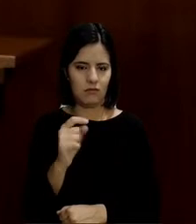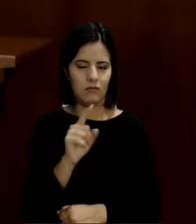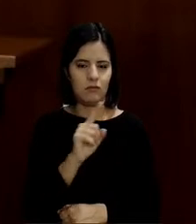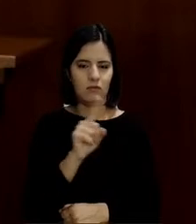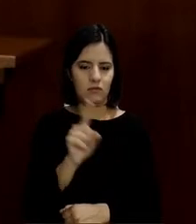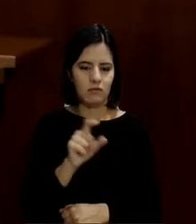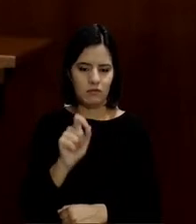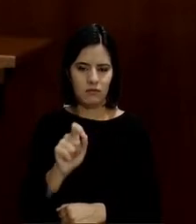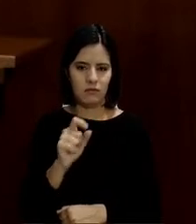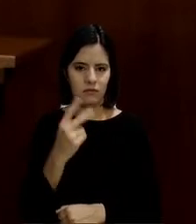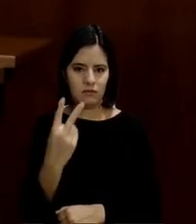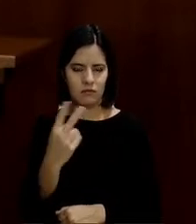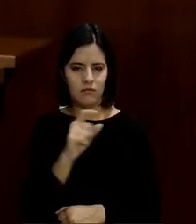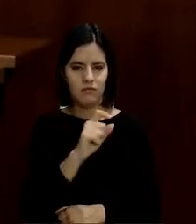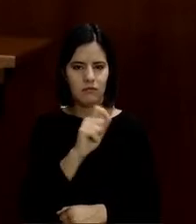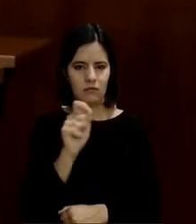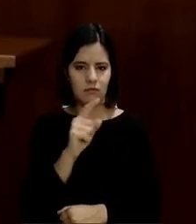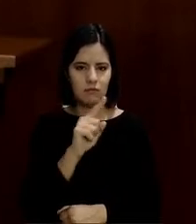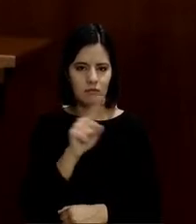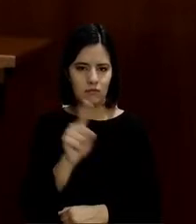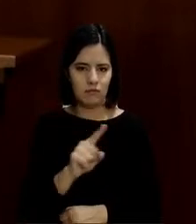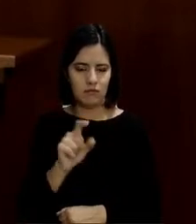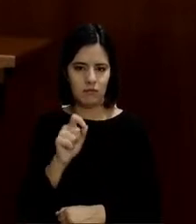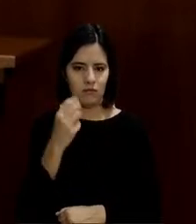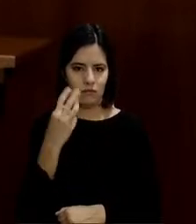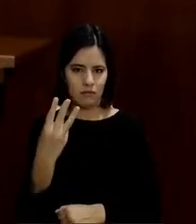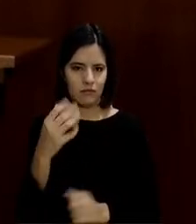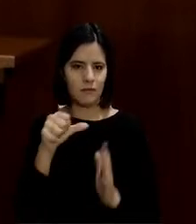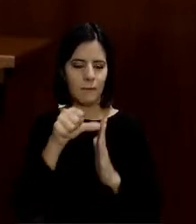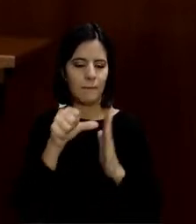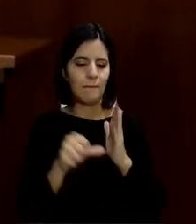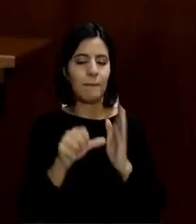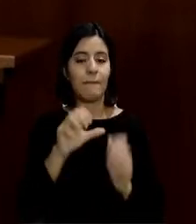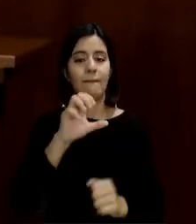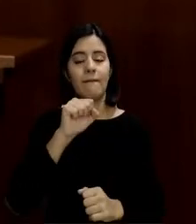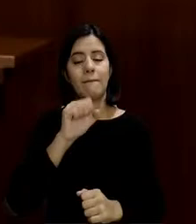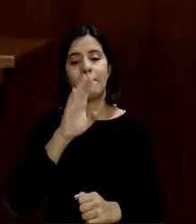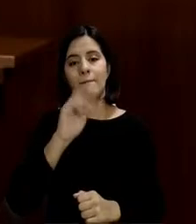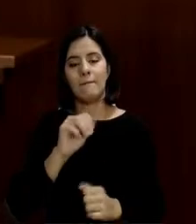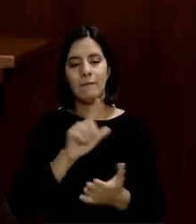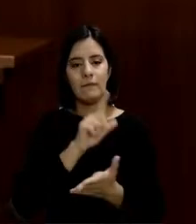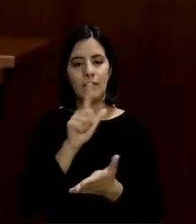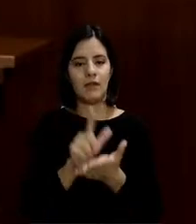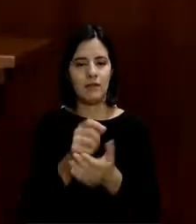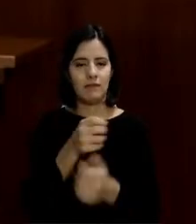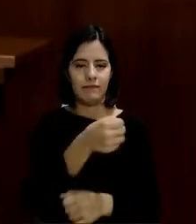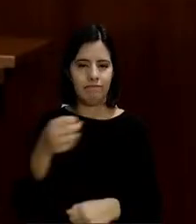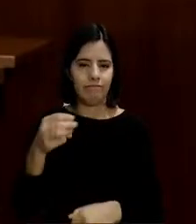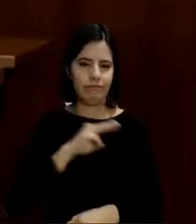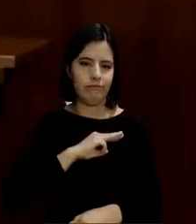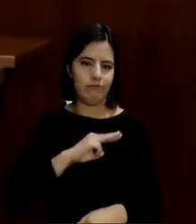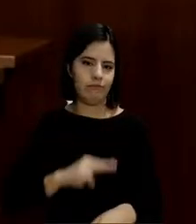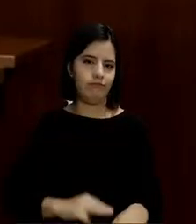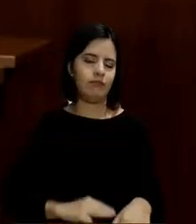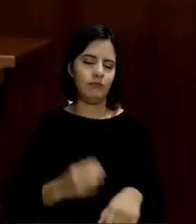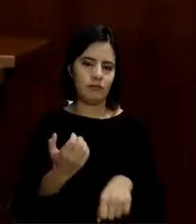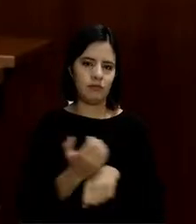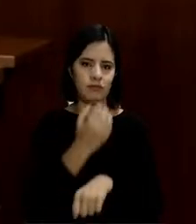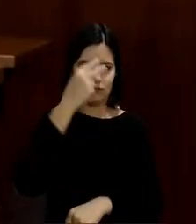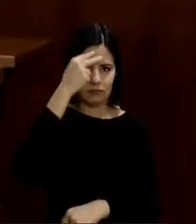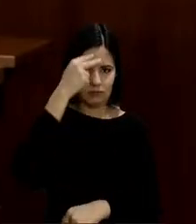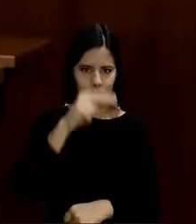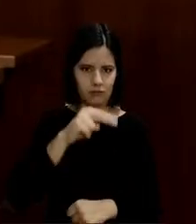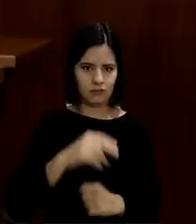Z.2 y Z.3 del artículo 69 de la Ley Orgánica Municipal del Estado de